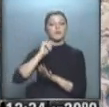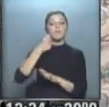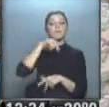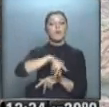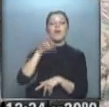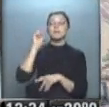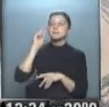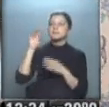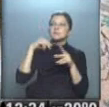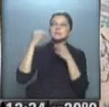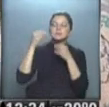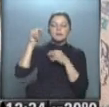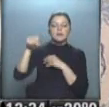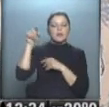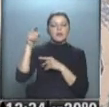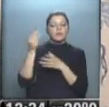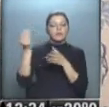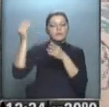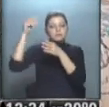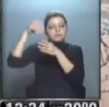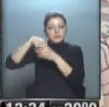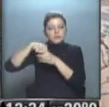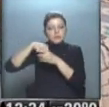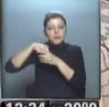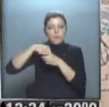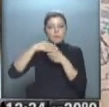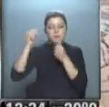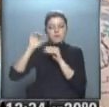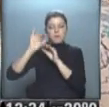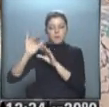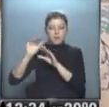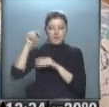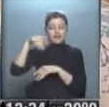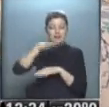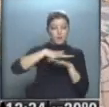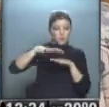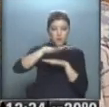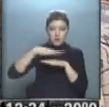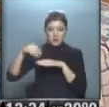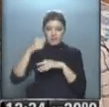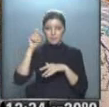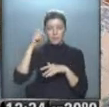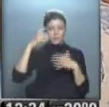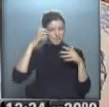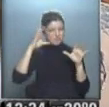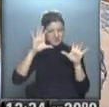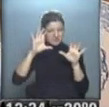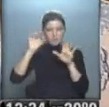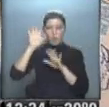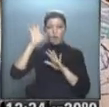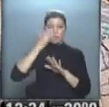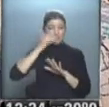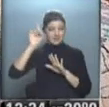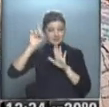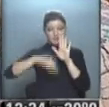es impedir una integración de manera tal que en las ciudades, quien tiene, pensemos la escala de las ciudades del interior del